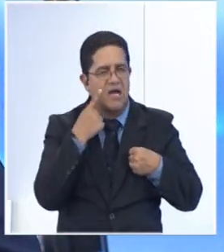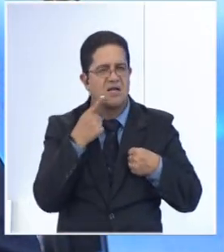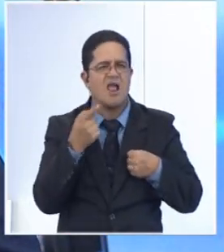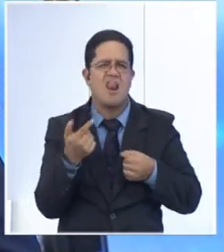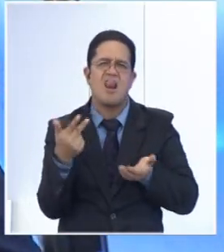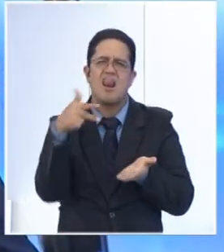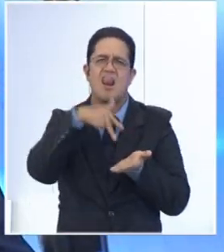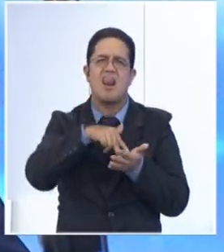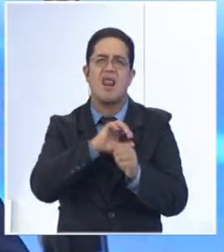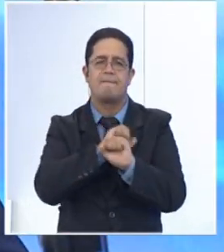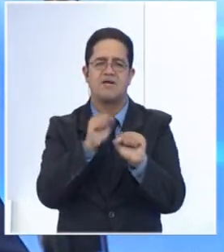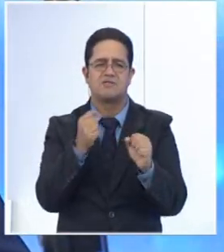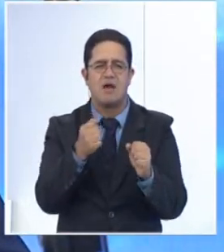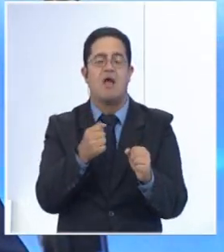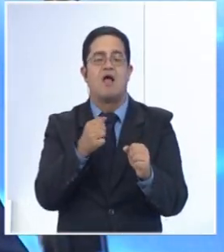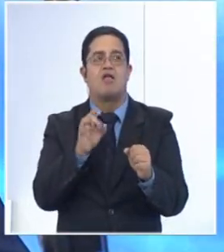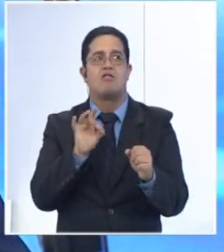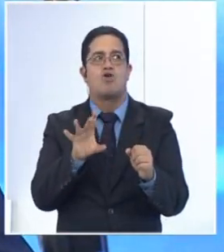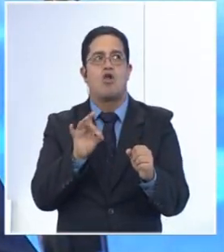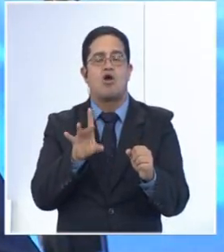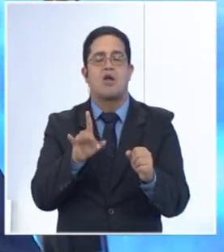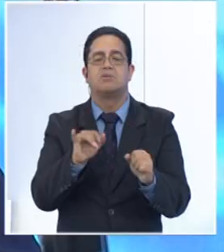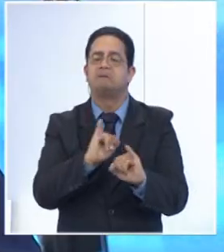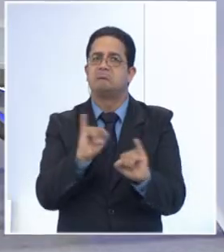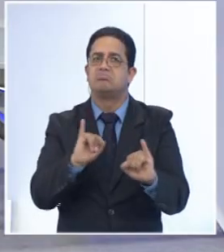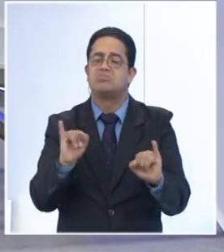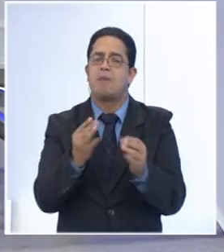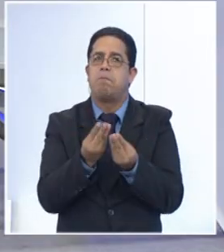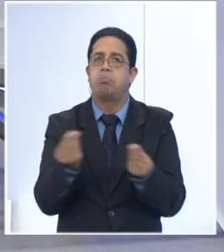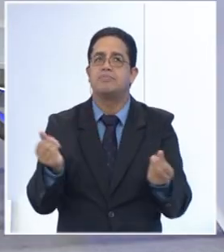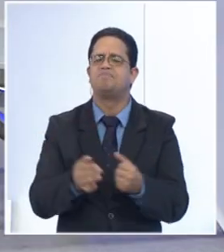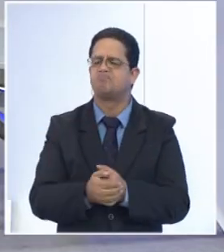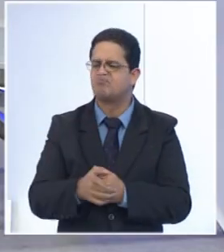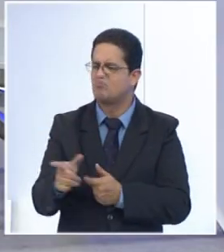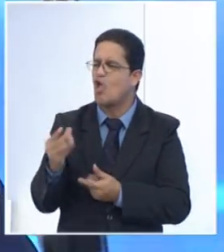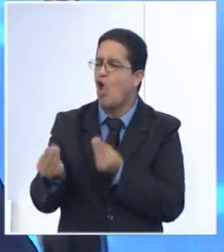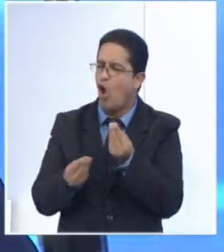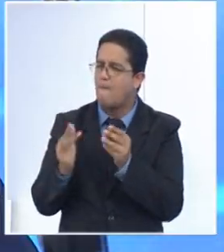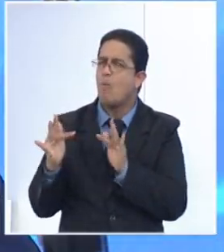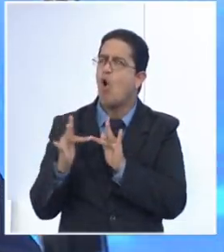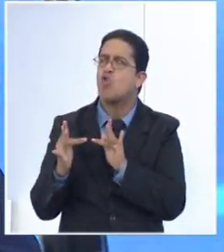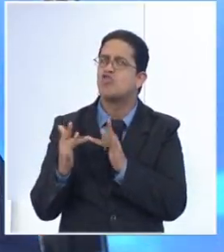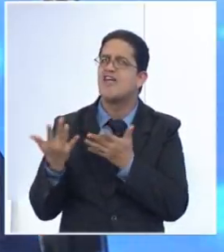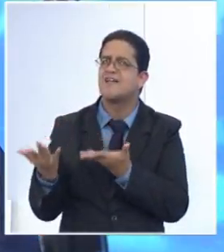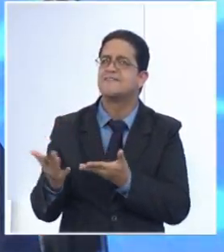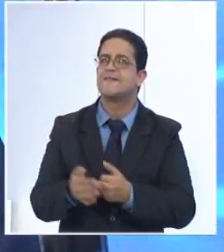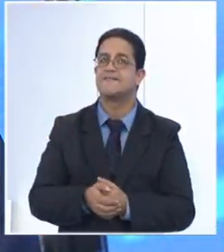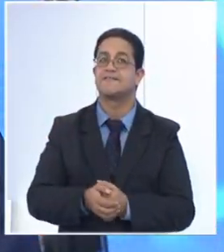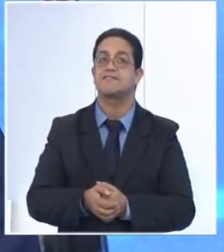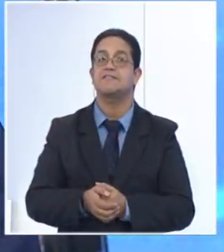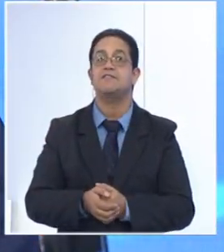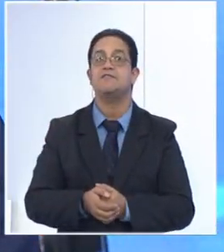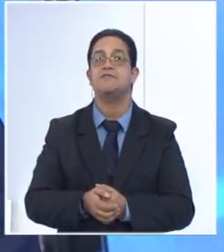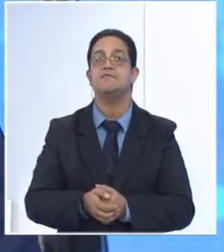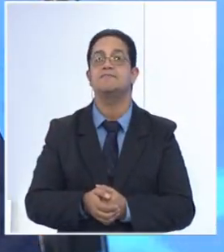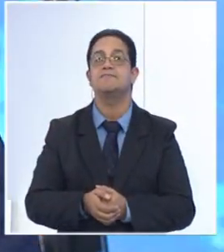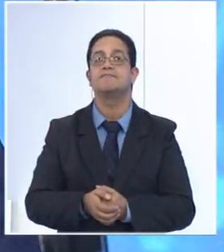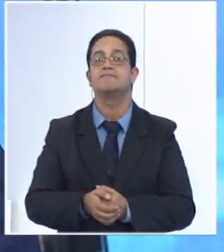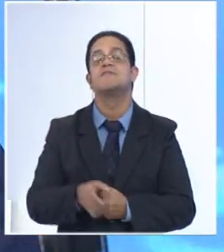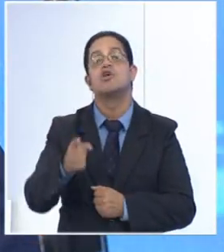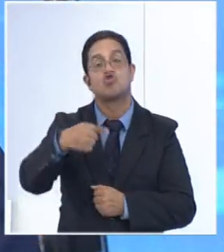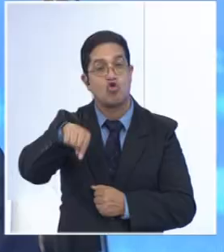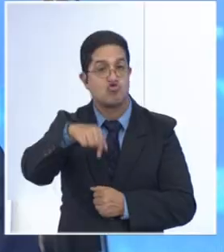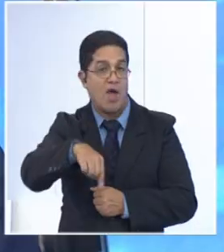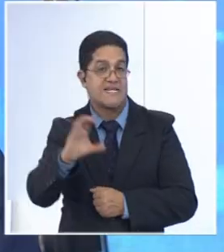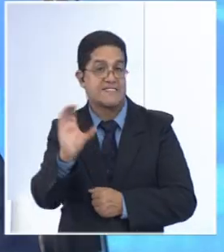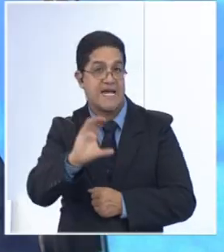estiras un poquito y ya simplemente mejora esa articulación. Doctor, ¿cómo lo pueden contactar? Sí, claro, estamos aquí en Caracas, en